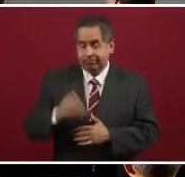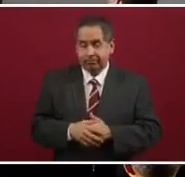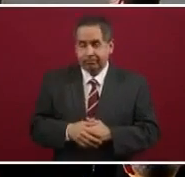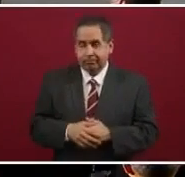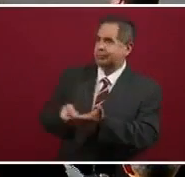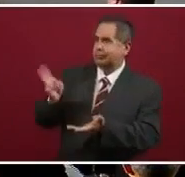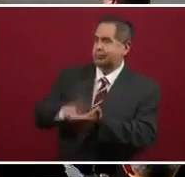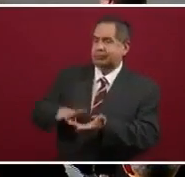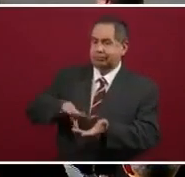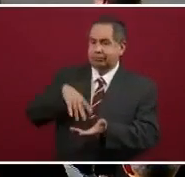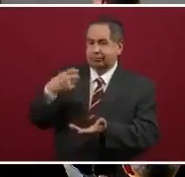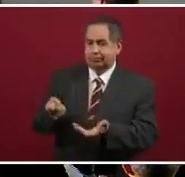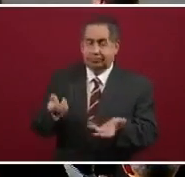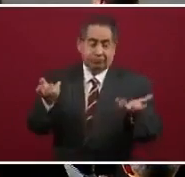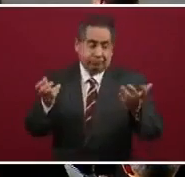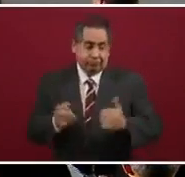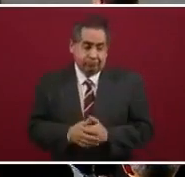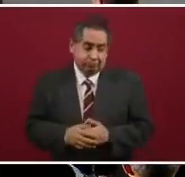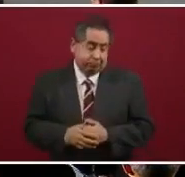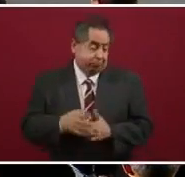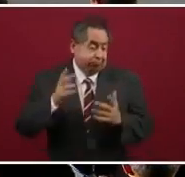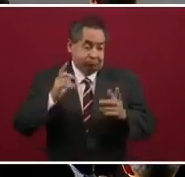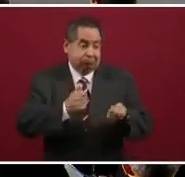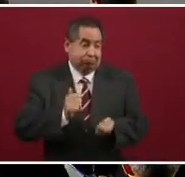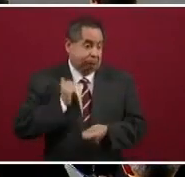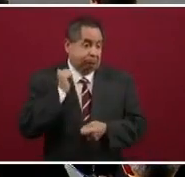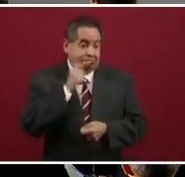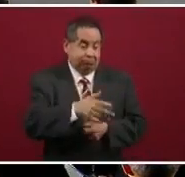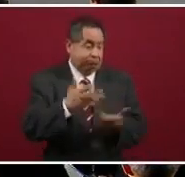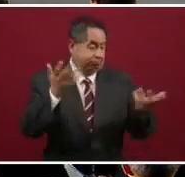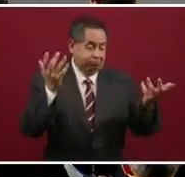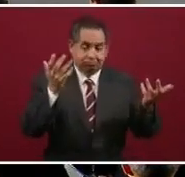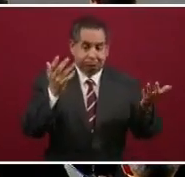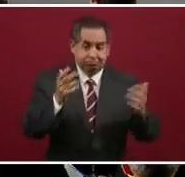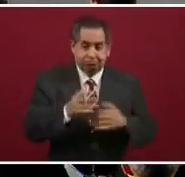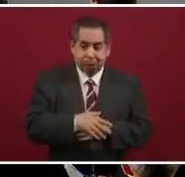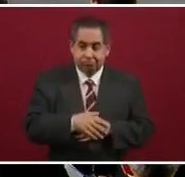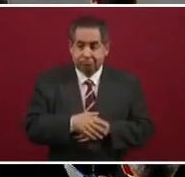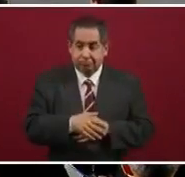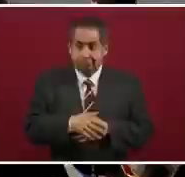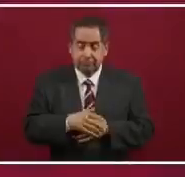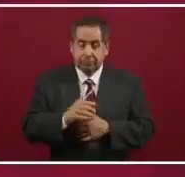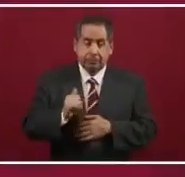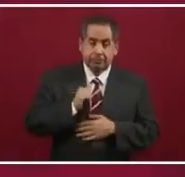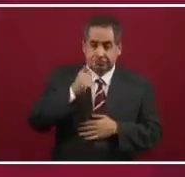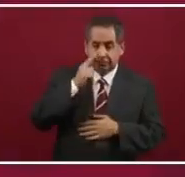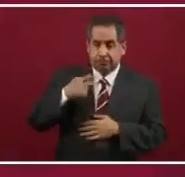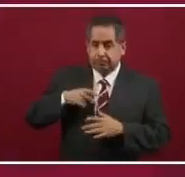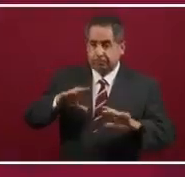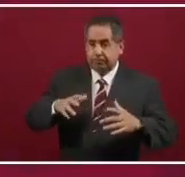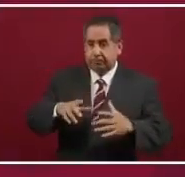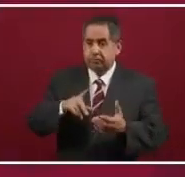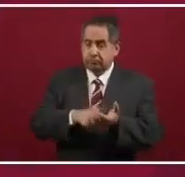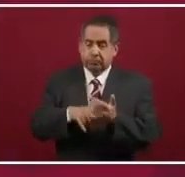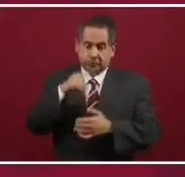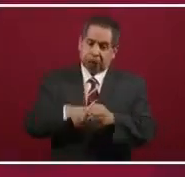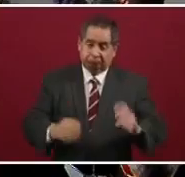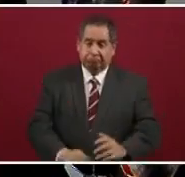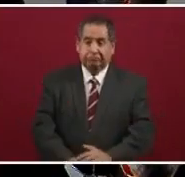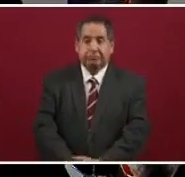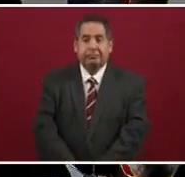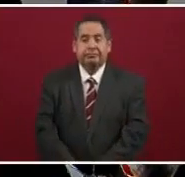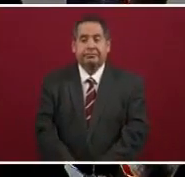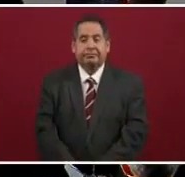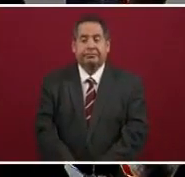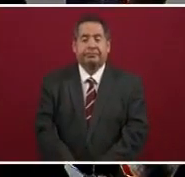doble abuso. Sí, pues ahora sí, si le dieron alguna ventaja, ahora sí que no la aprovechan en favor del consumidor. Son gandallas completos.